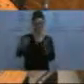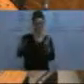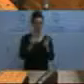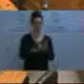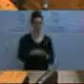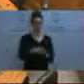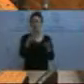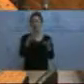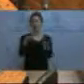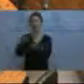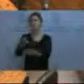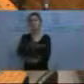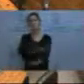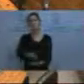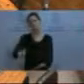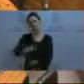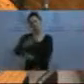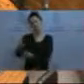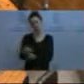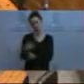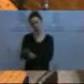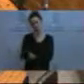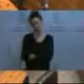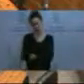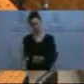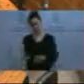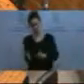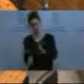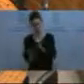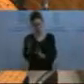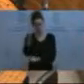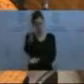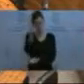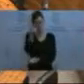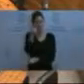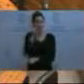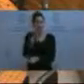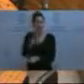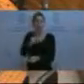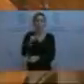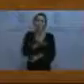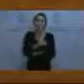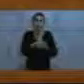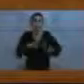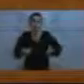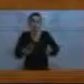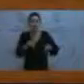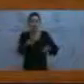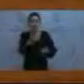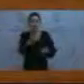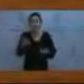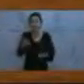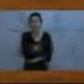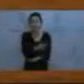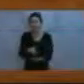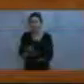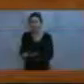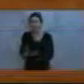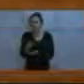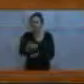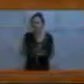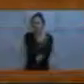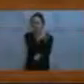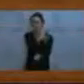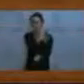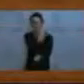3.900 millones de euros, y añadieron, y el financiero puede suplementarse con 500 millones más. Yo no sé